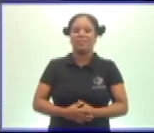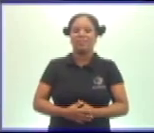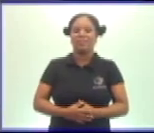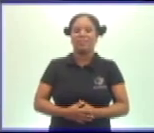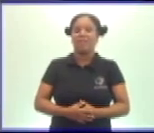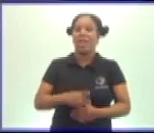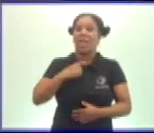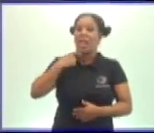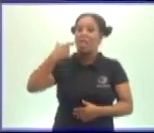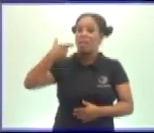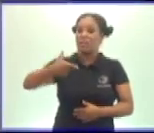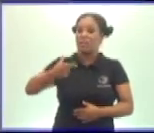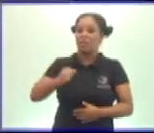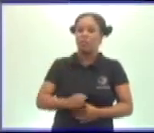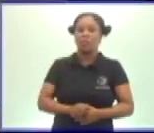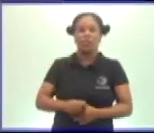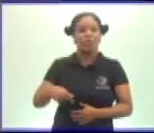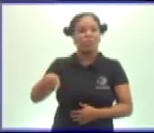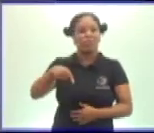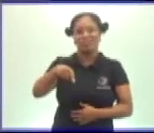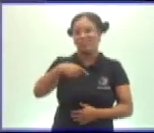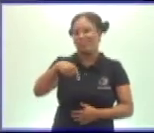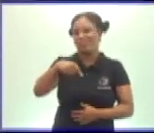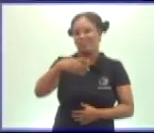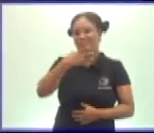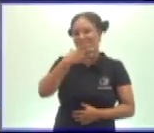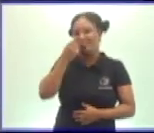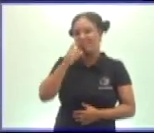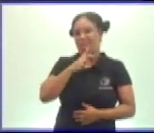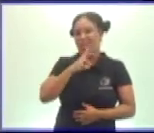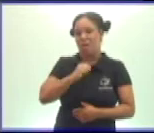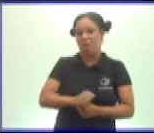El petróleo apenas si se disuelve en agua.